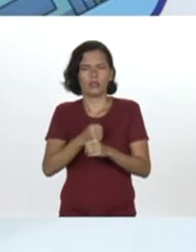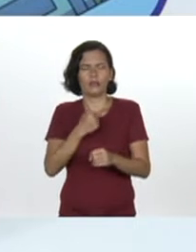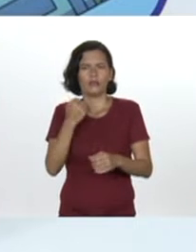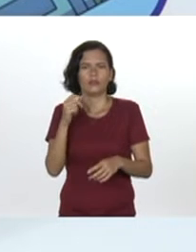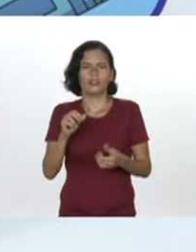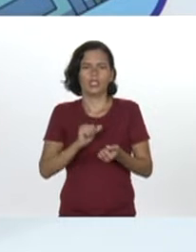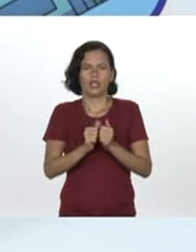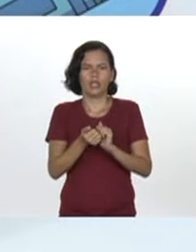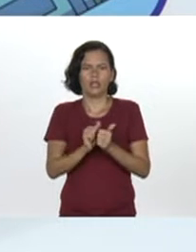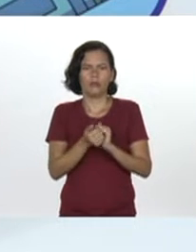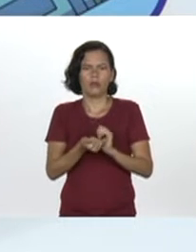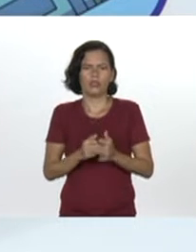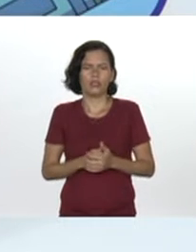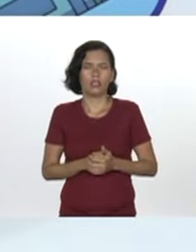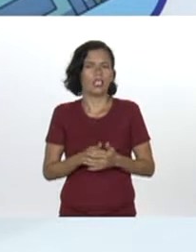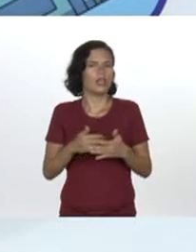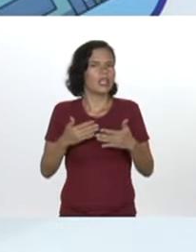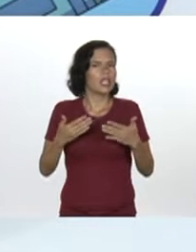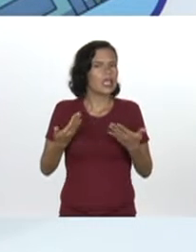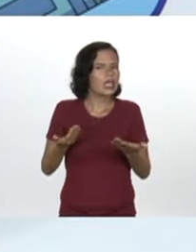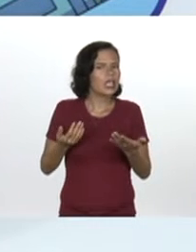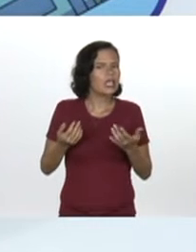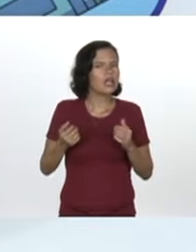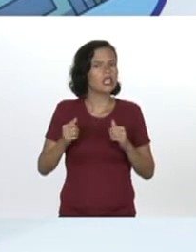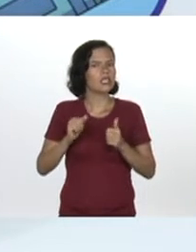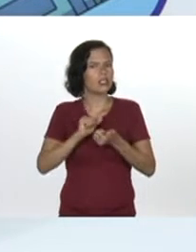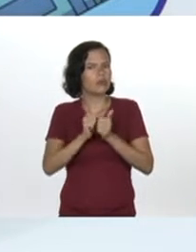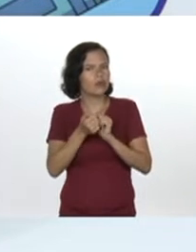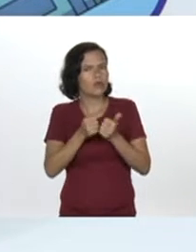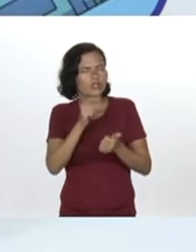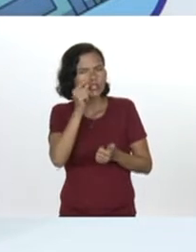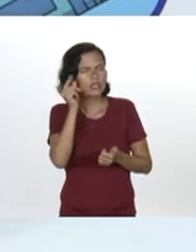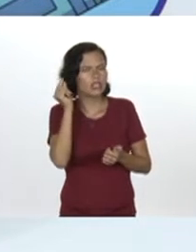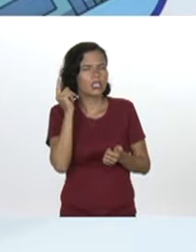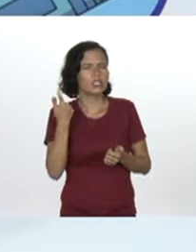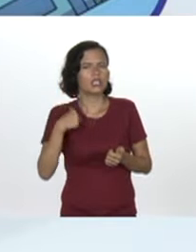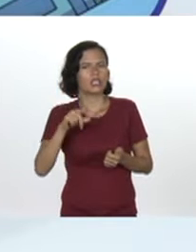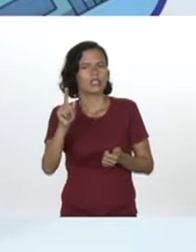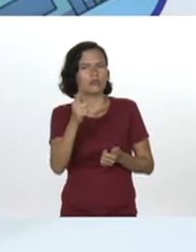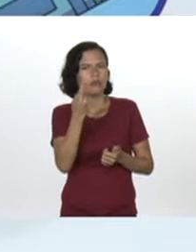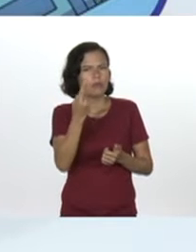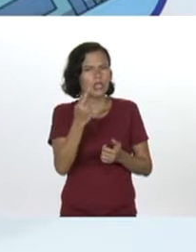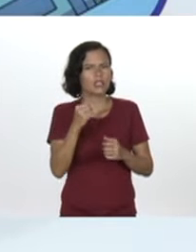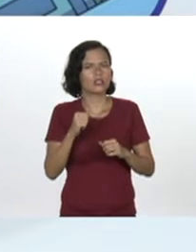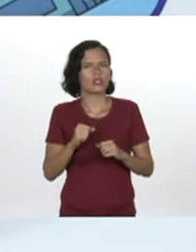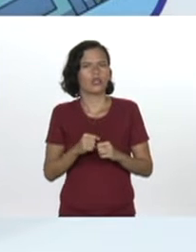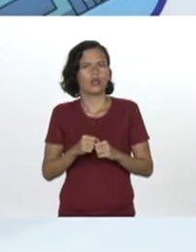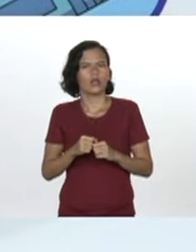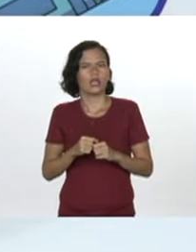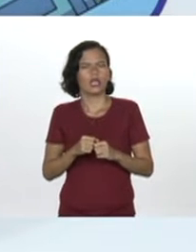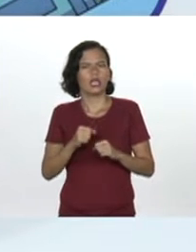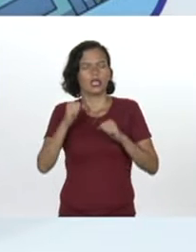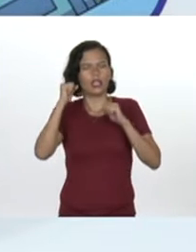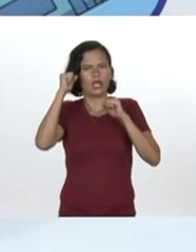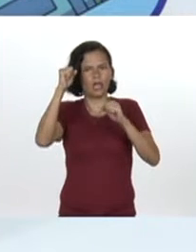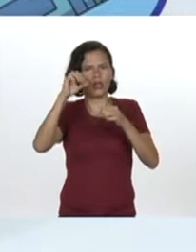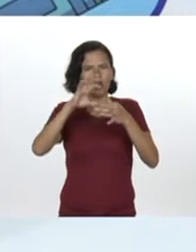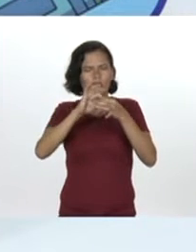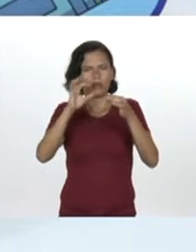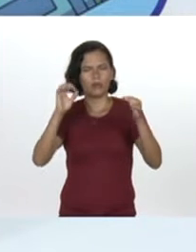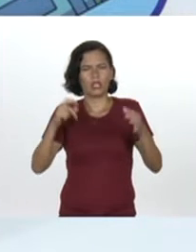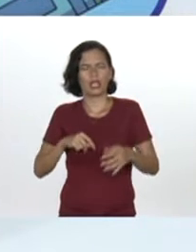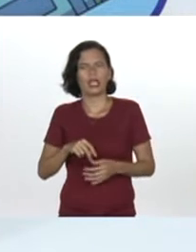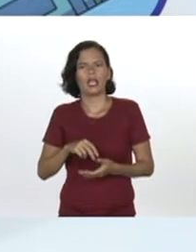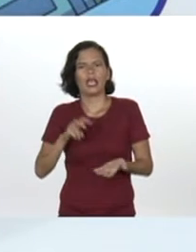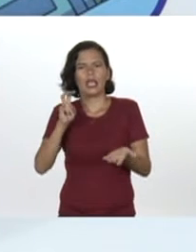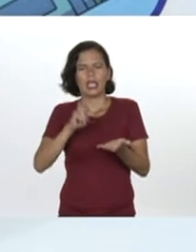deportivo. Y es, ¿qué atleta tiene en estos momentos el récord olímpico en lo que es el salto triple?